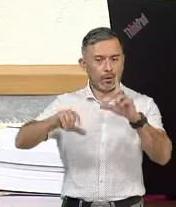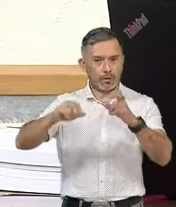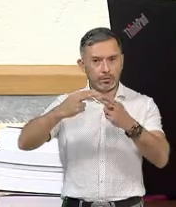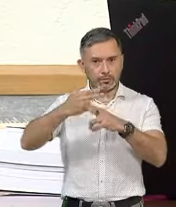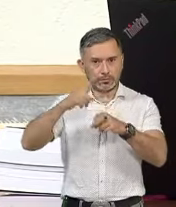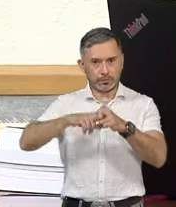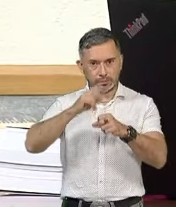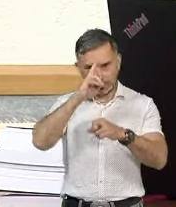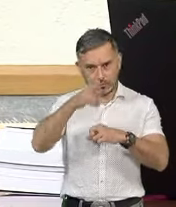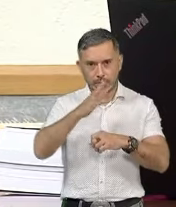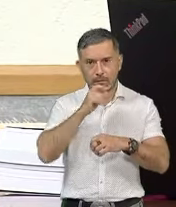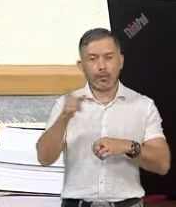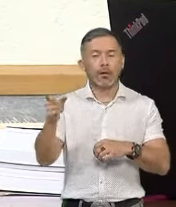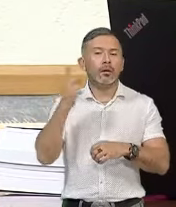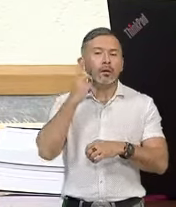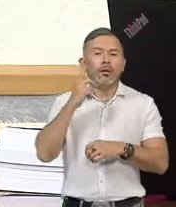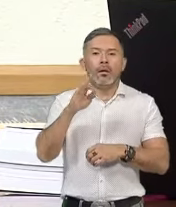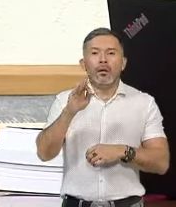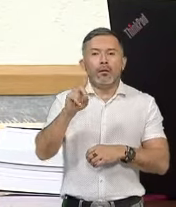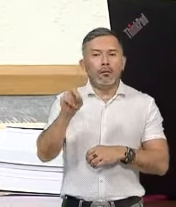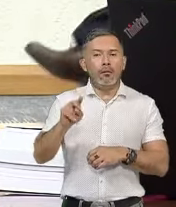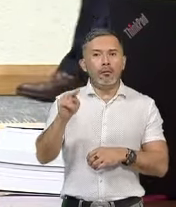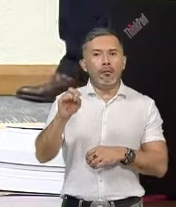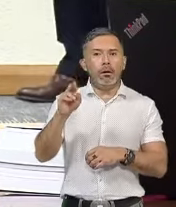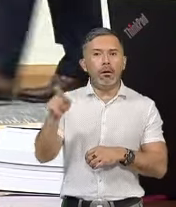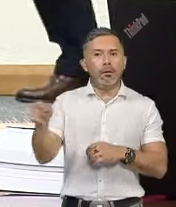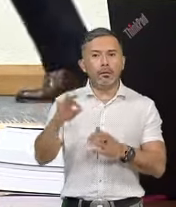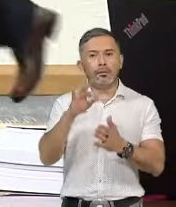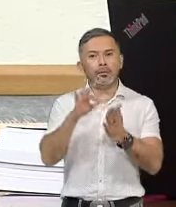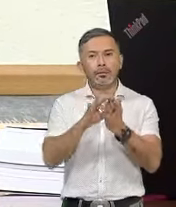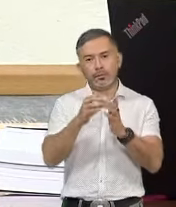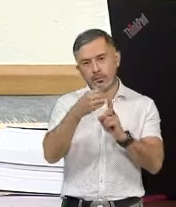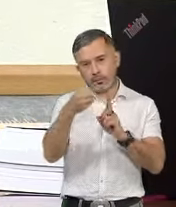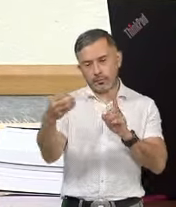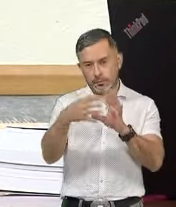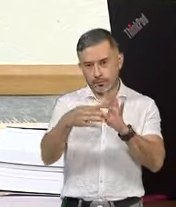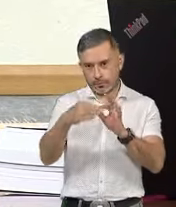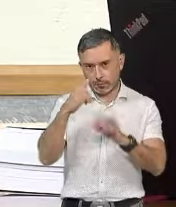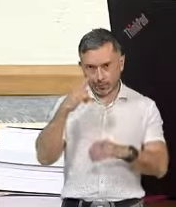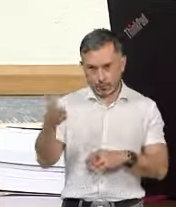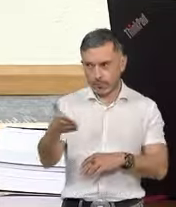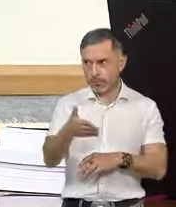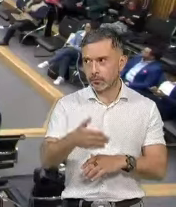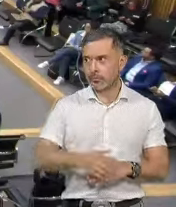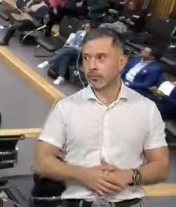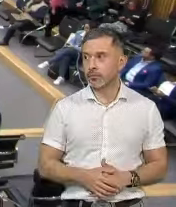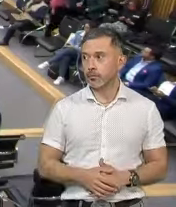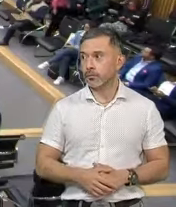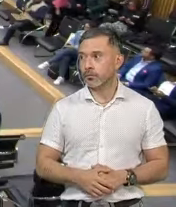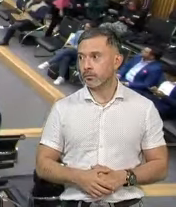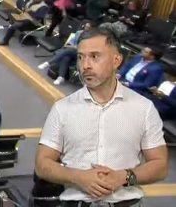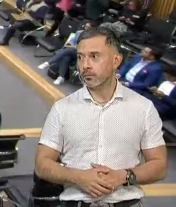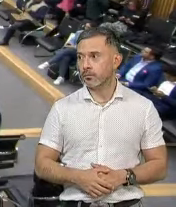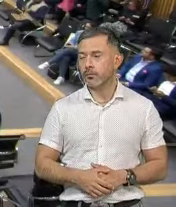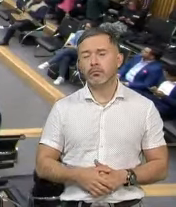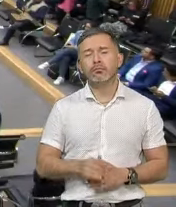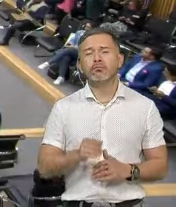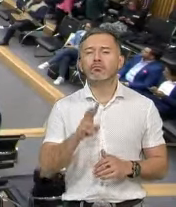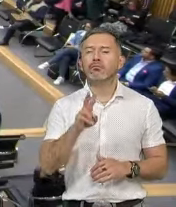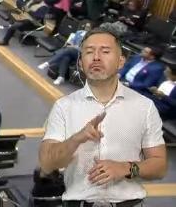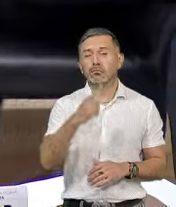Fernández Noroña para la presentación del punto diputado a mí me da una ternura